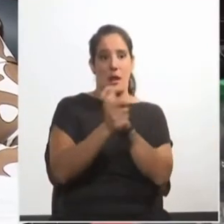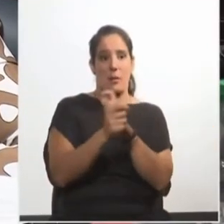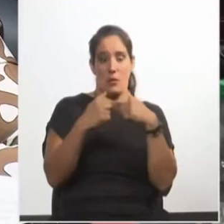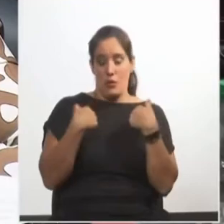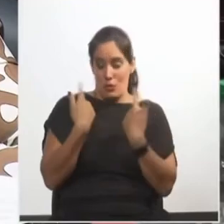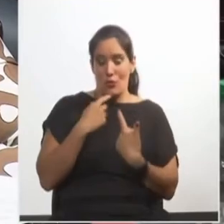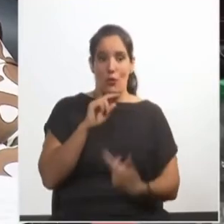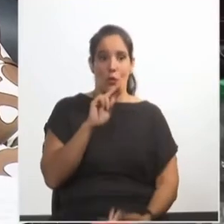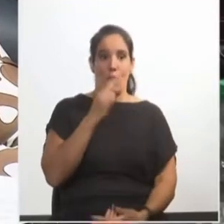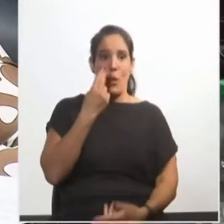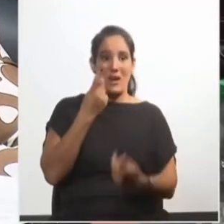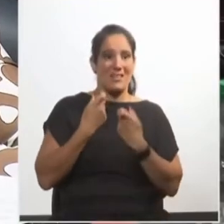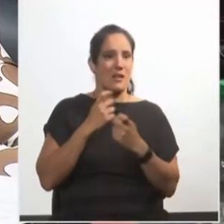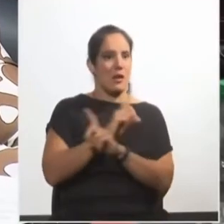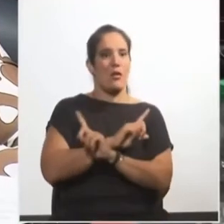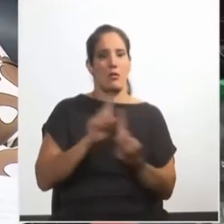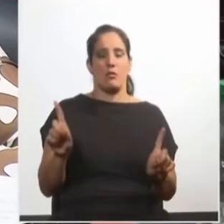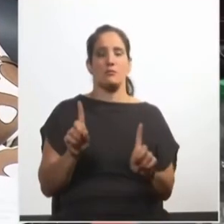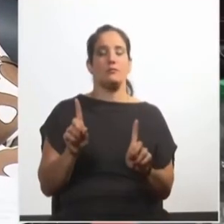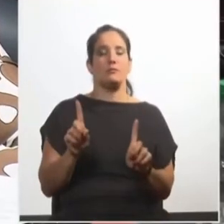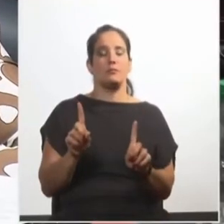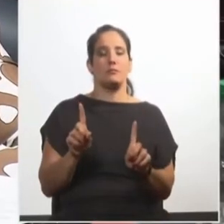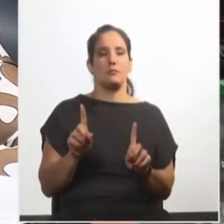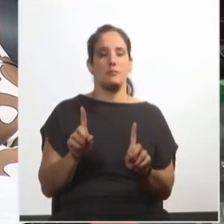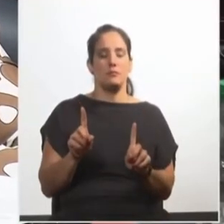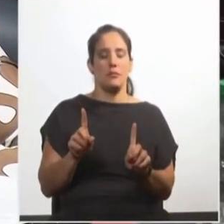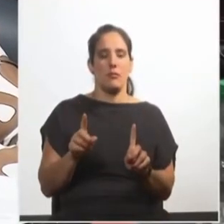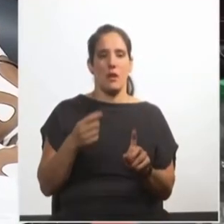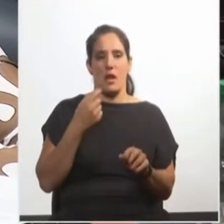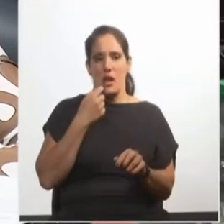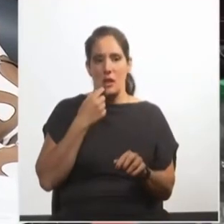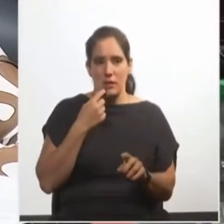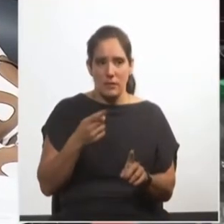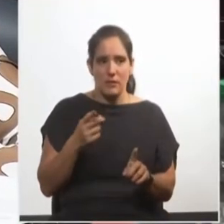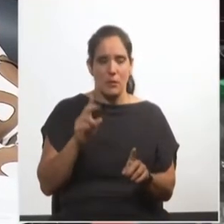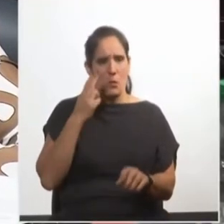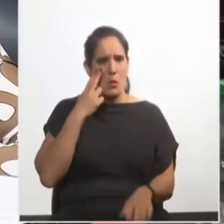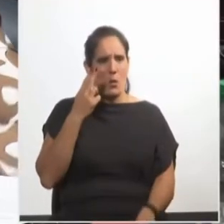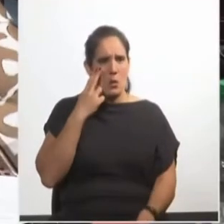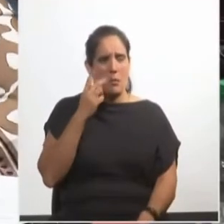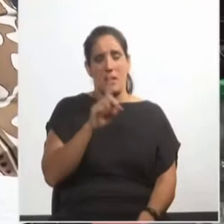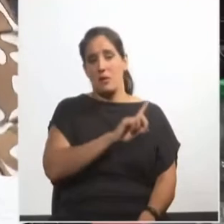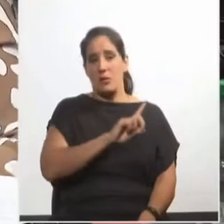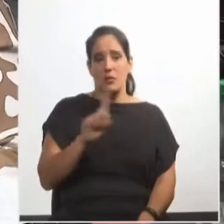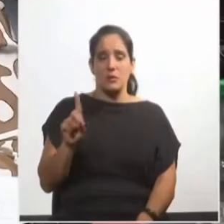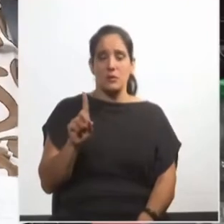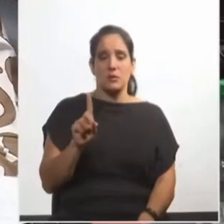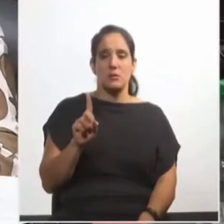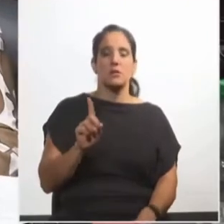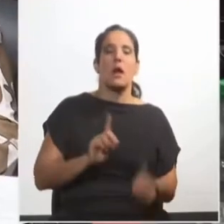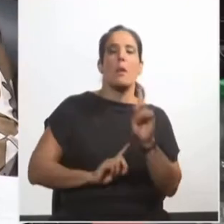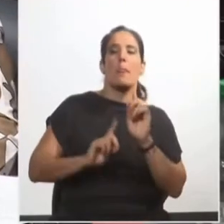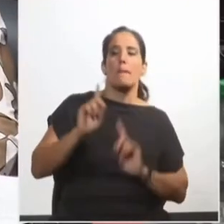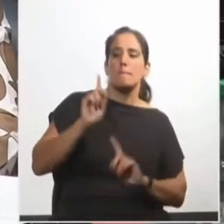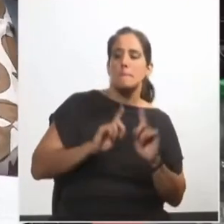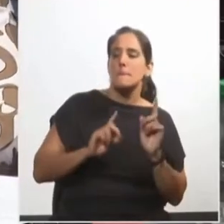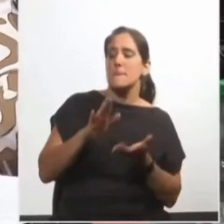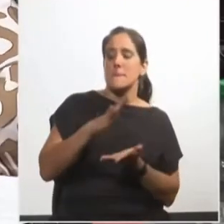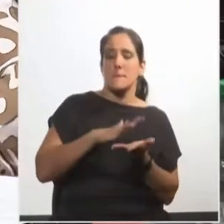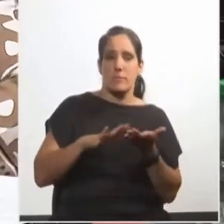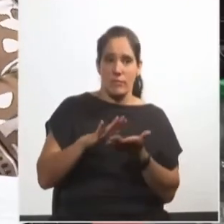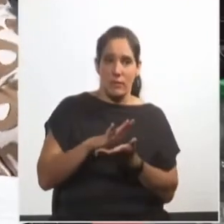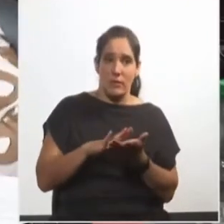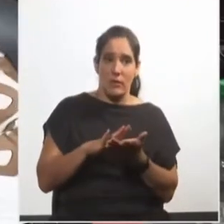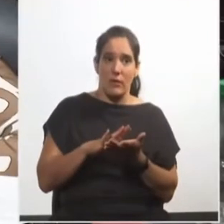el Uruguay necesita. Dicho esto, no tenemos ningún problema en reconocer que hay algunos aspectos